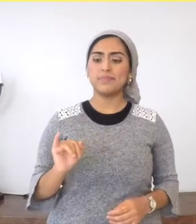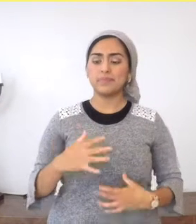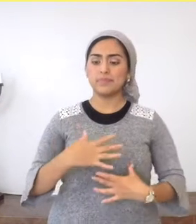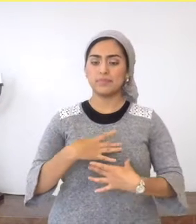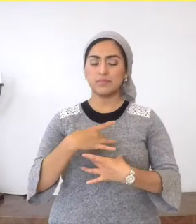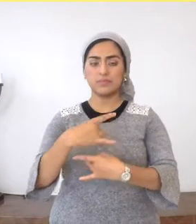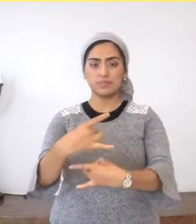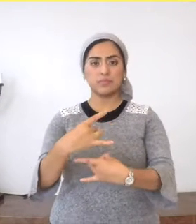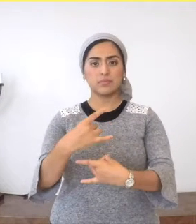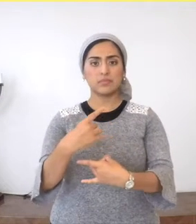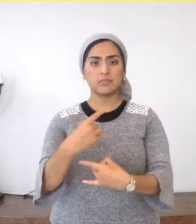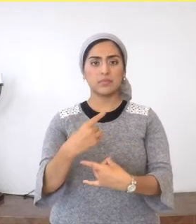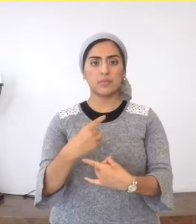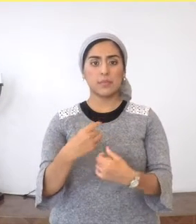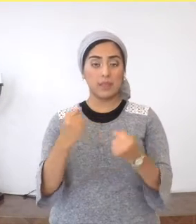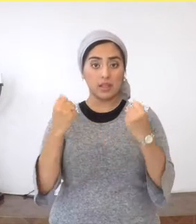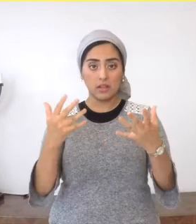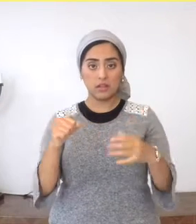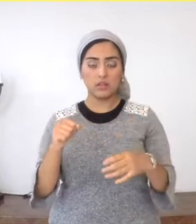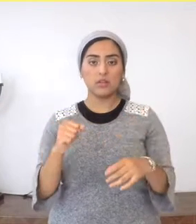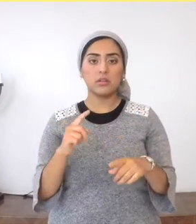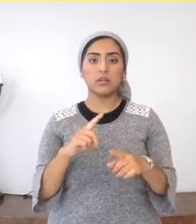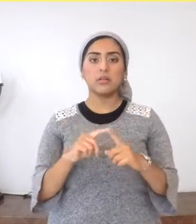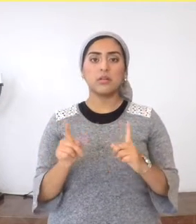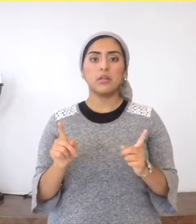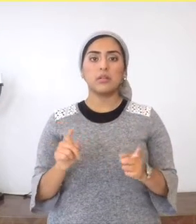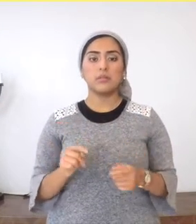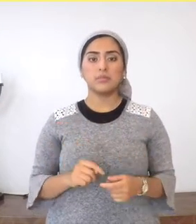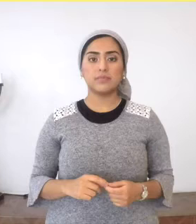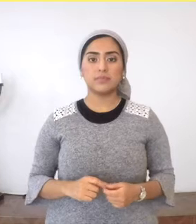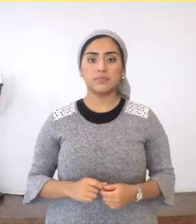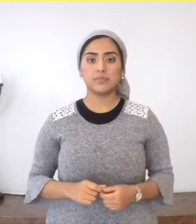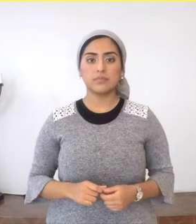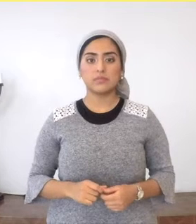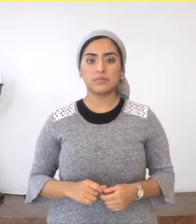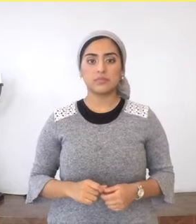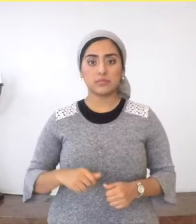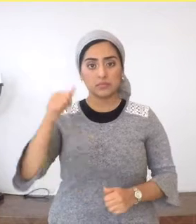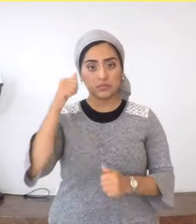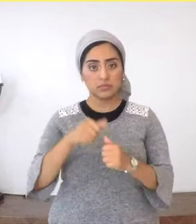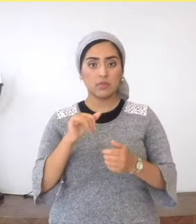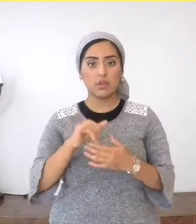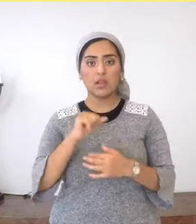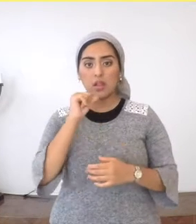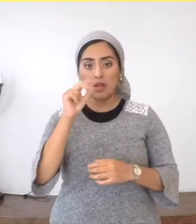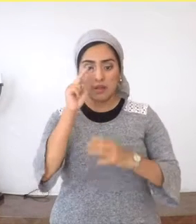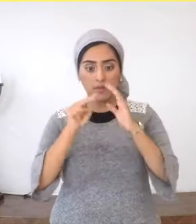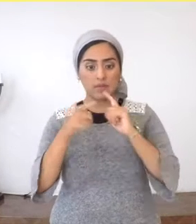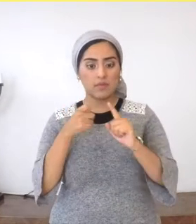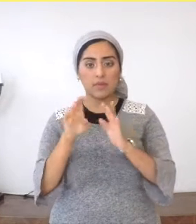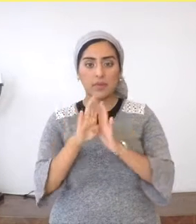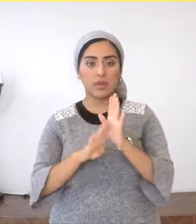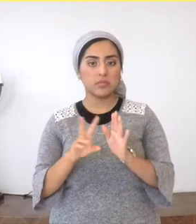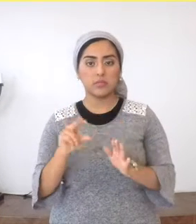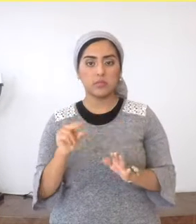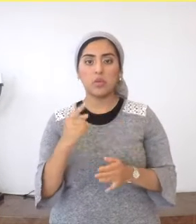hebreas Aquí Aquí lo que me llama La atención Es Bueno Muchas cosas Podríamos deducir Pero